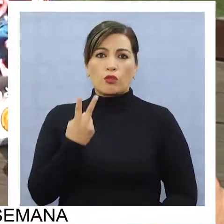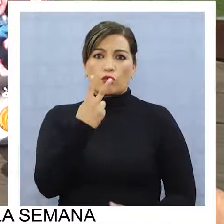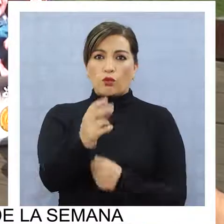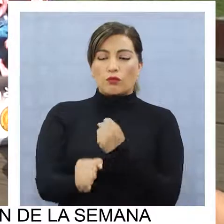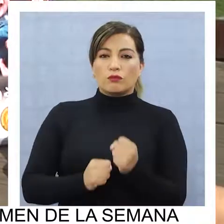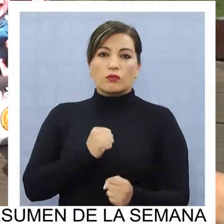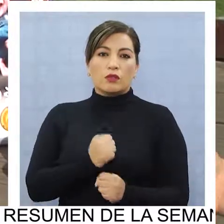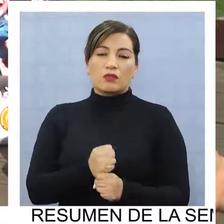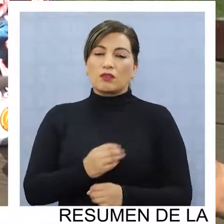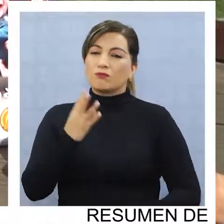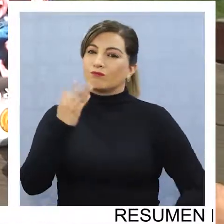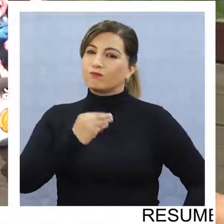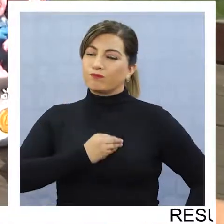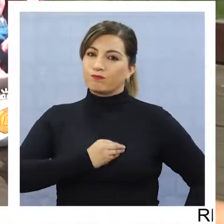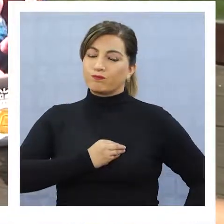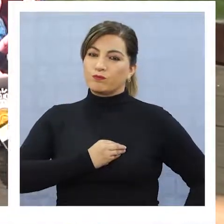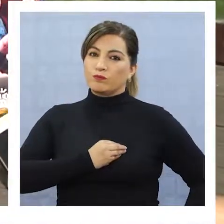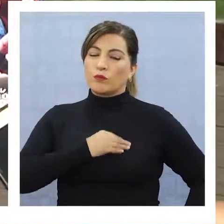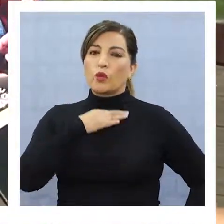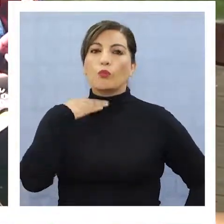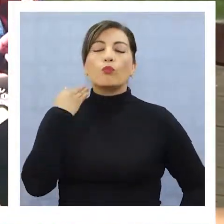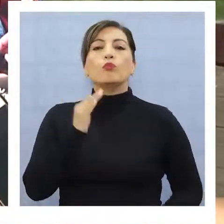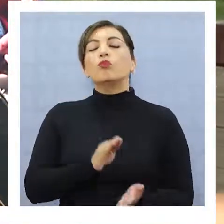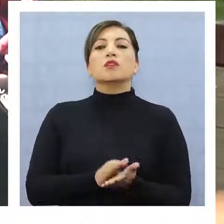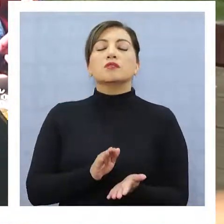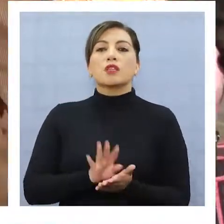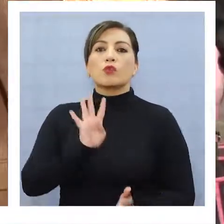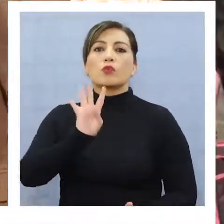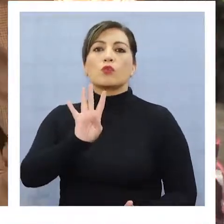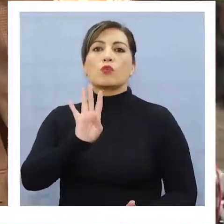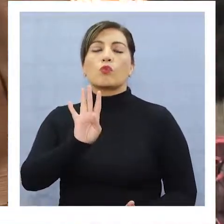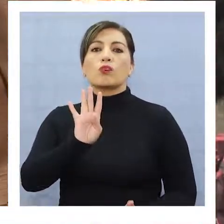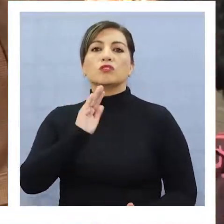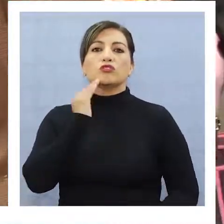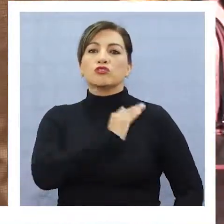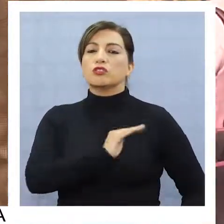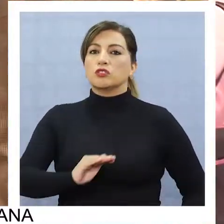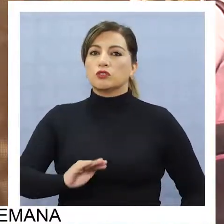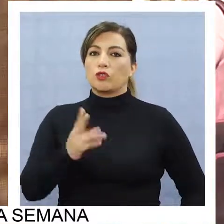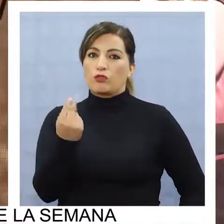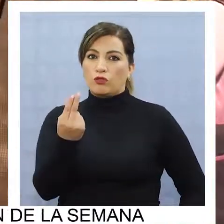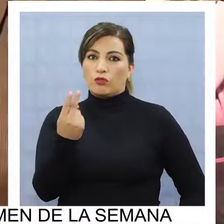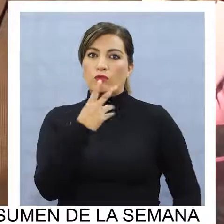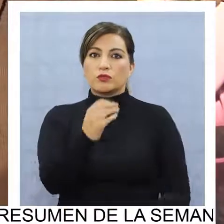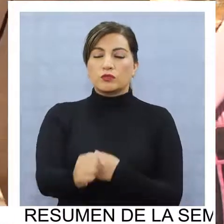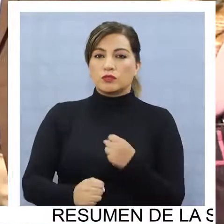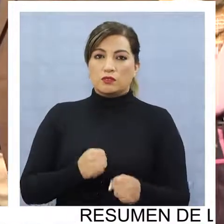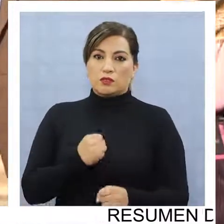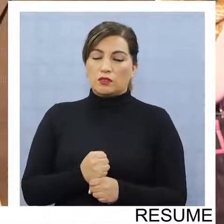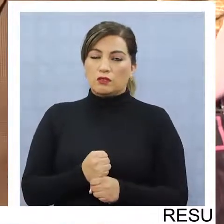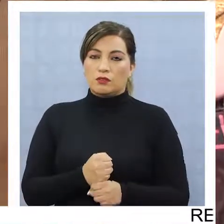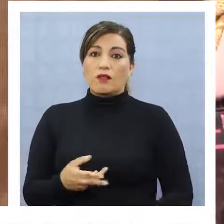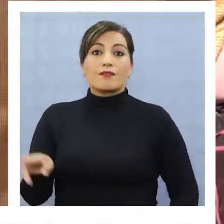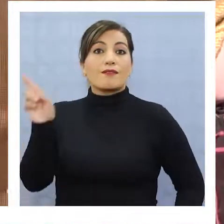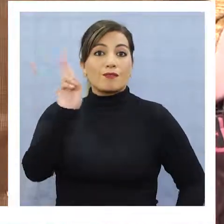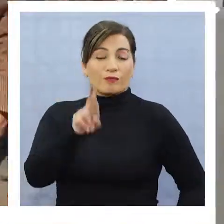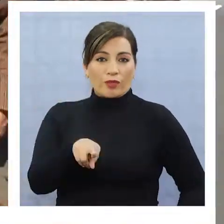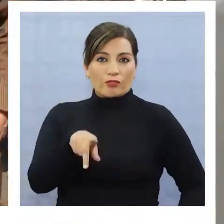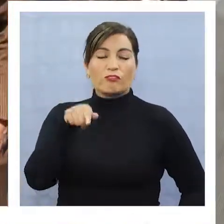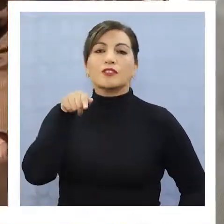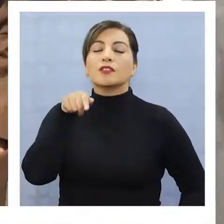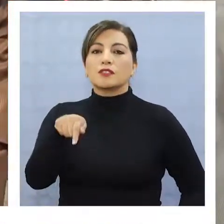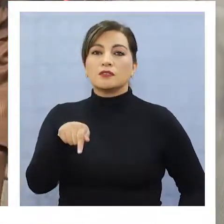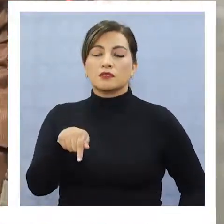ahora, estos dos años, hemos lamentado la muerte de cuatro menores de 12 años, que, insisto,